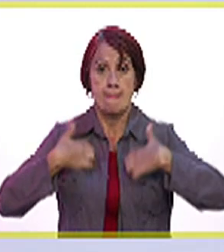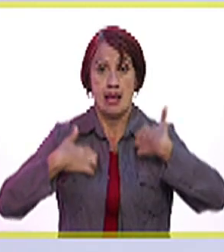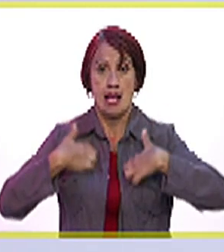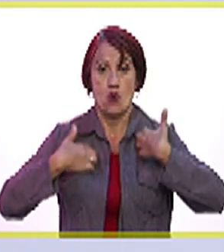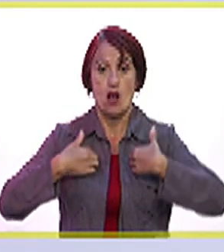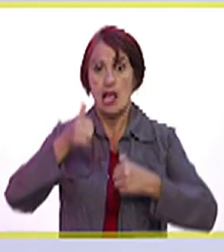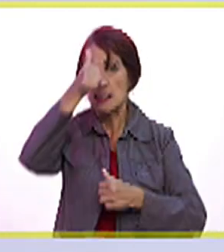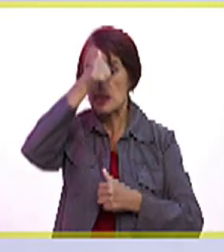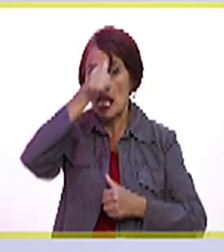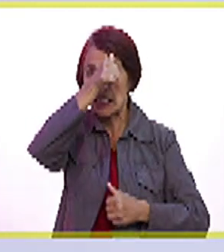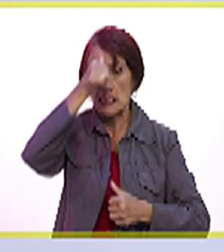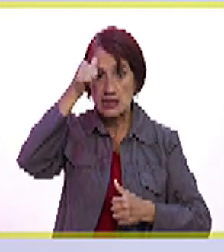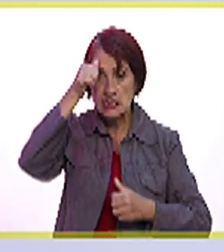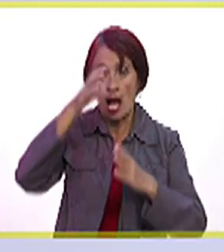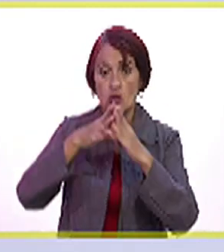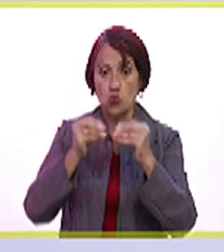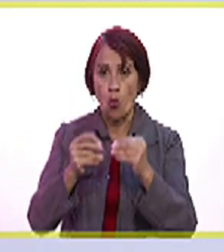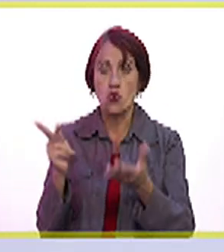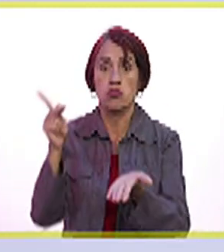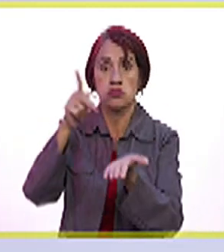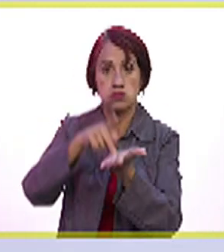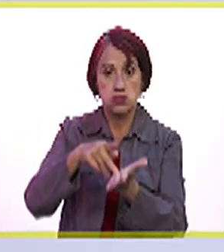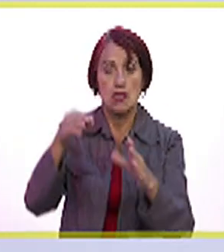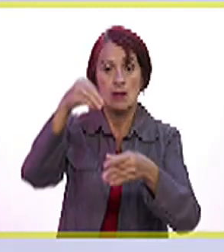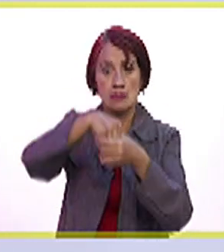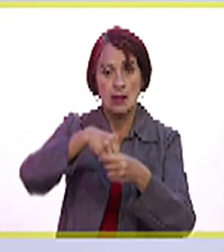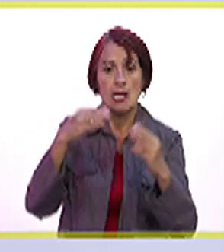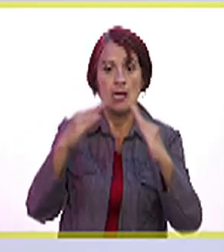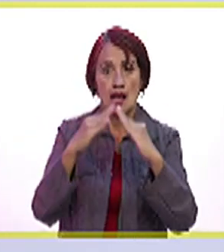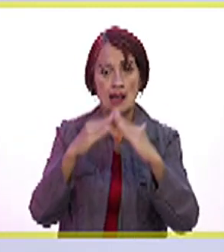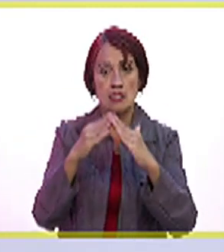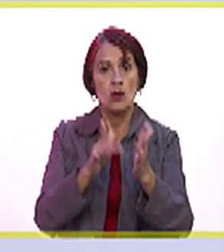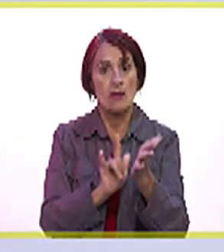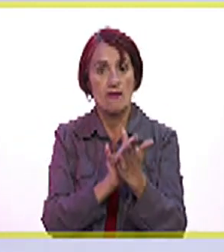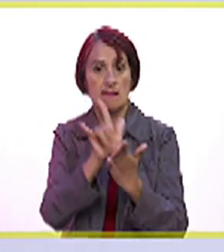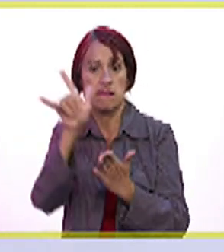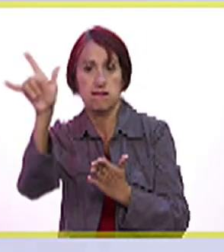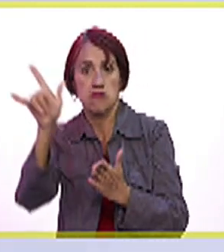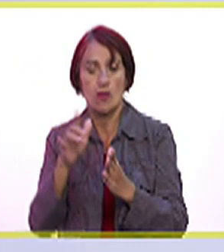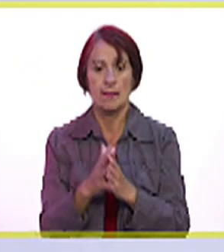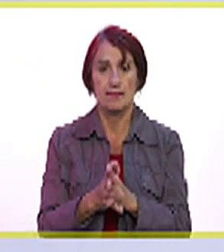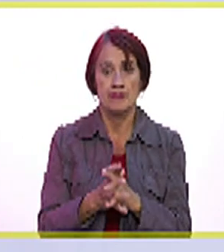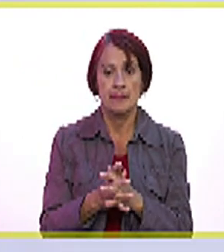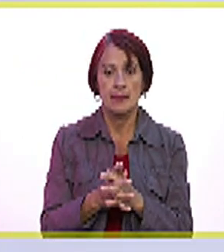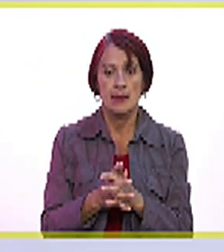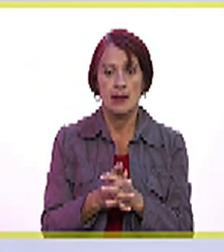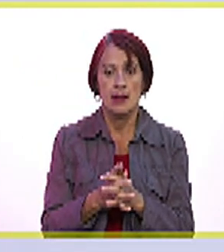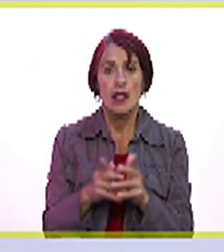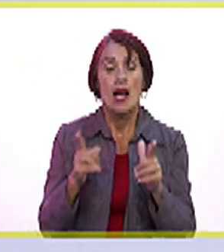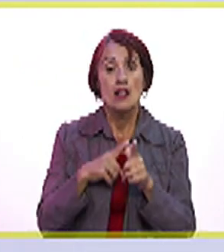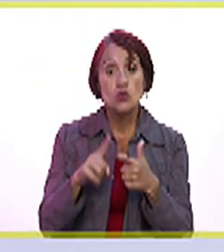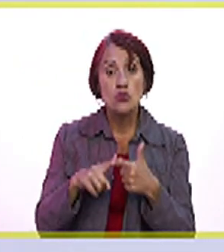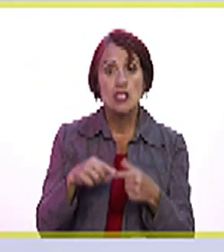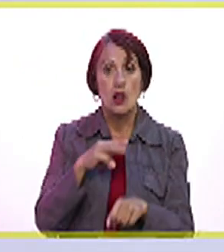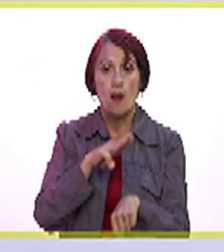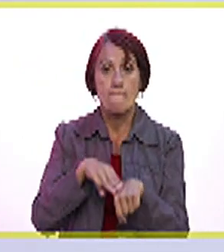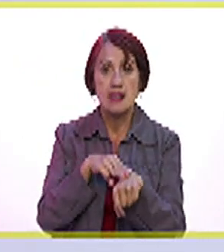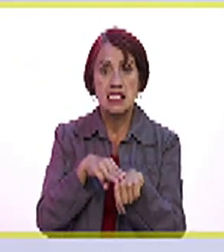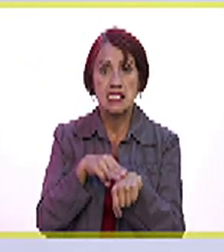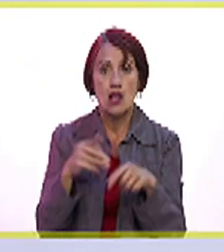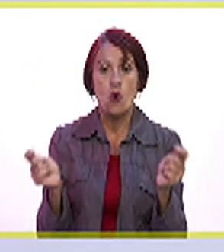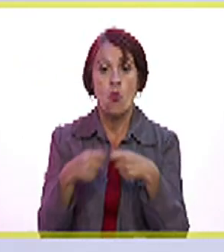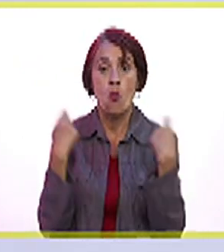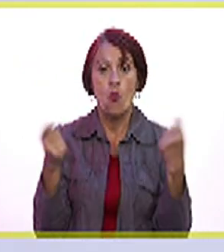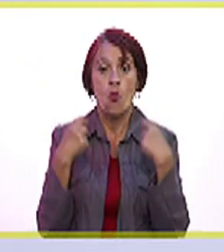también, para que las personas tengan posibilidades de retornar a sus hogares, los que van a viajar. Entonces, los ministerios del Poder